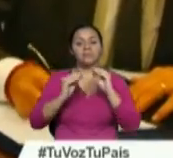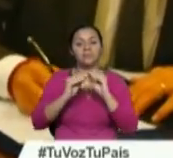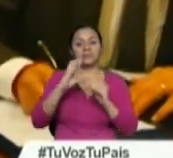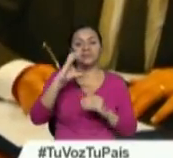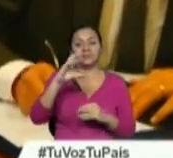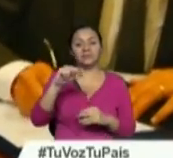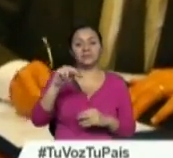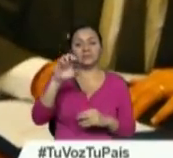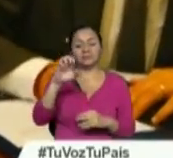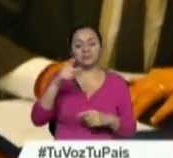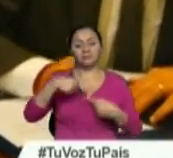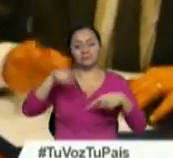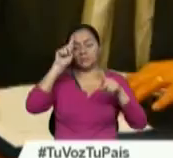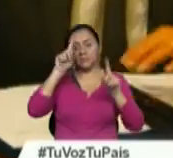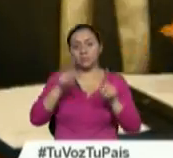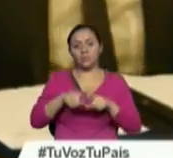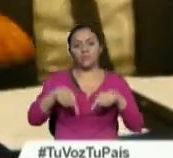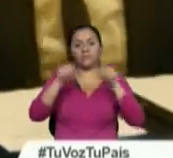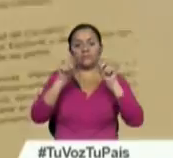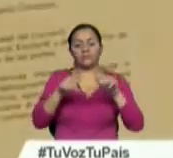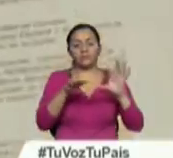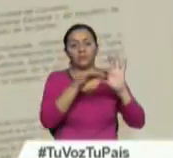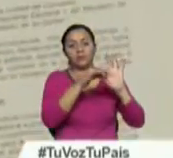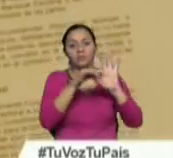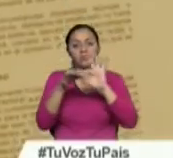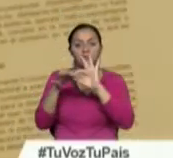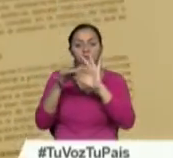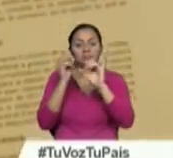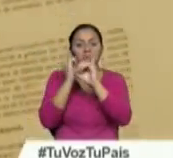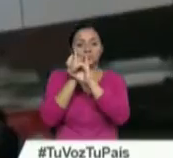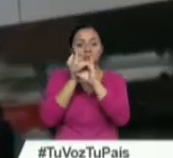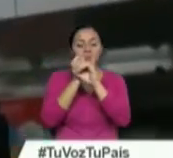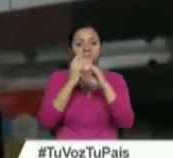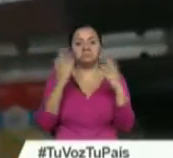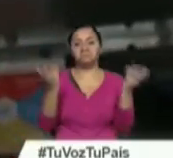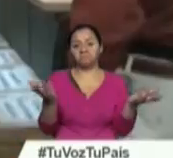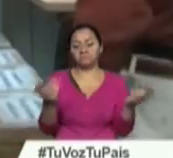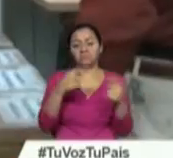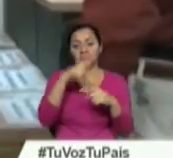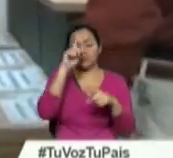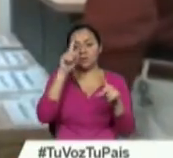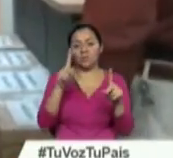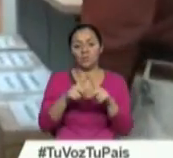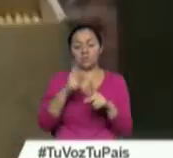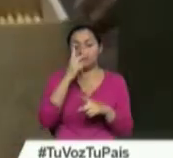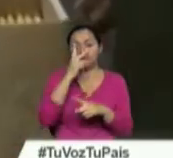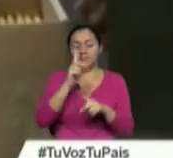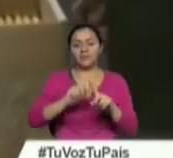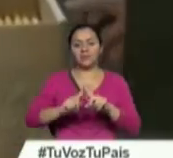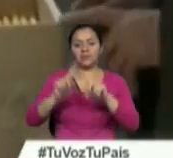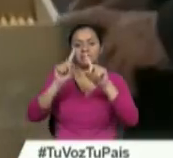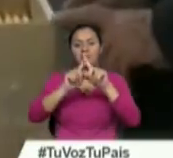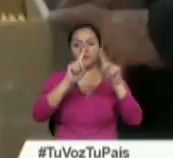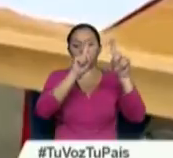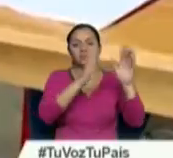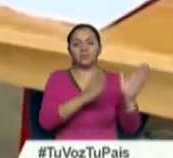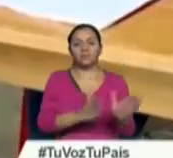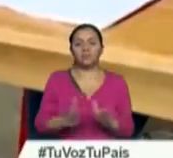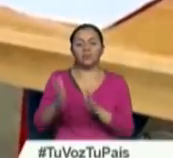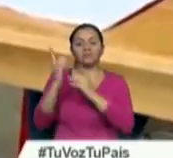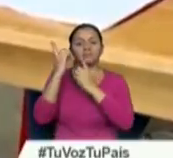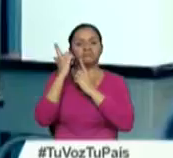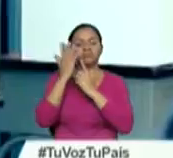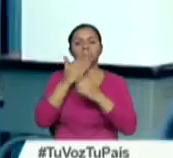Nacional Electoral firmaron un convenio de cooperación interinstitucional. Este acuerdo contempla las diferentes acciones que las Fuerzas